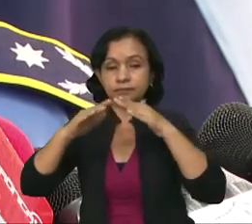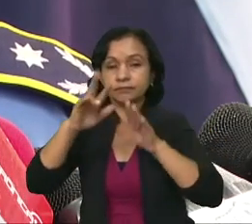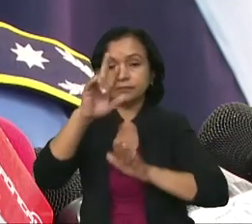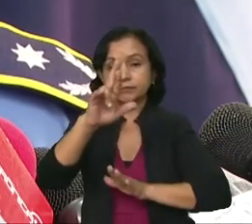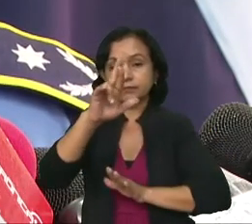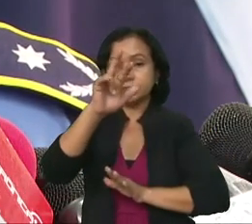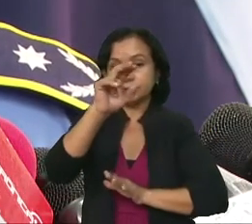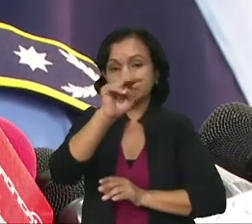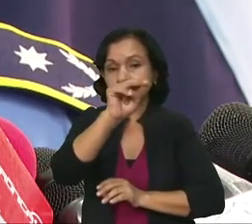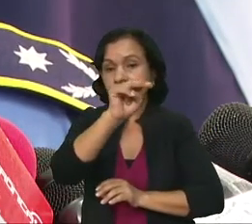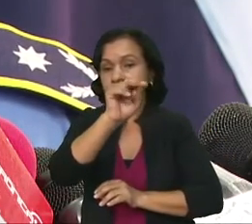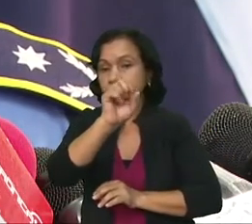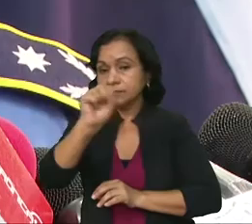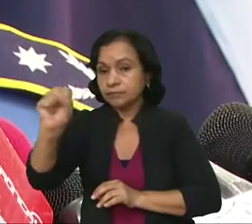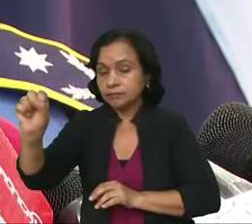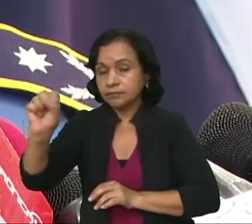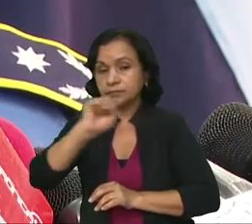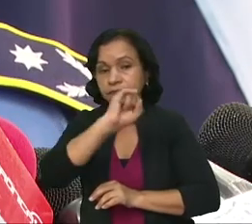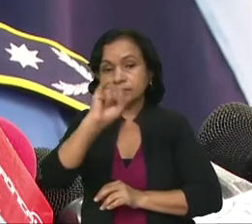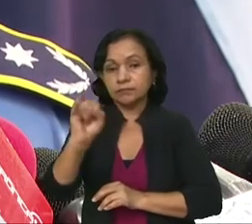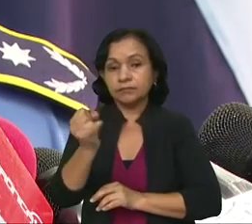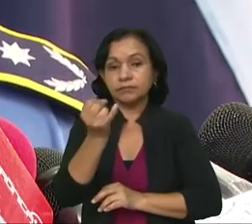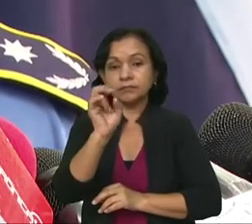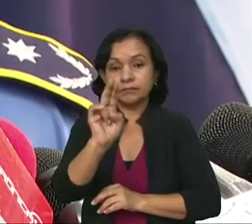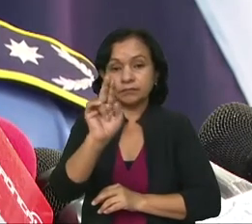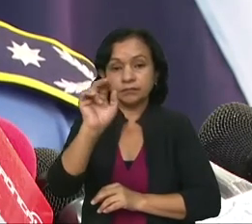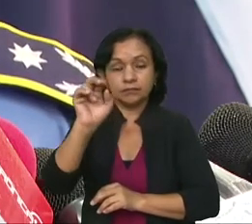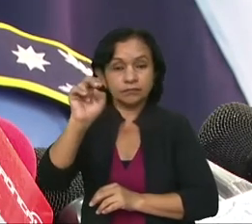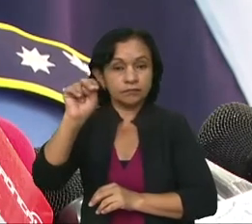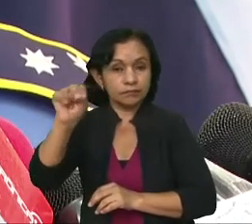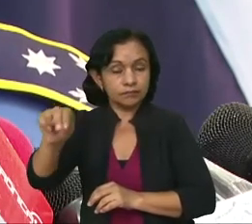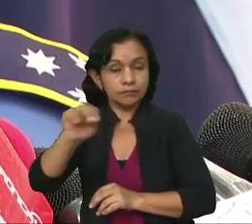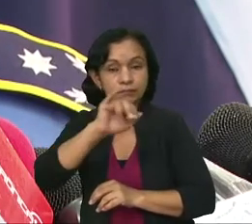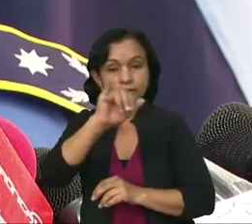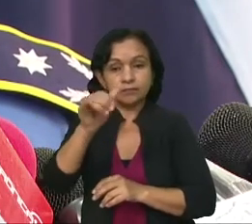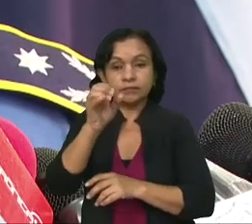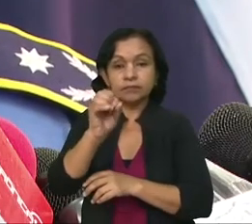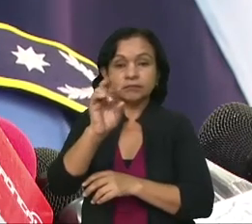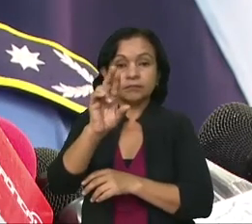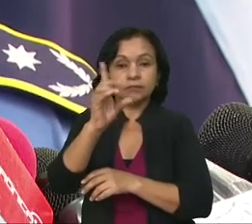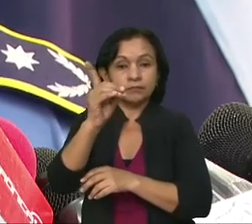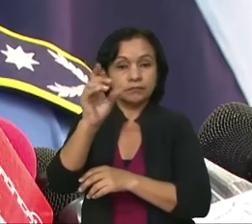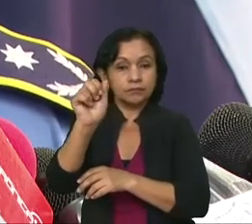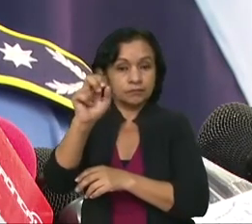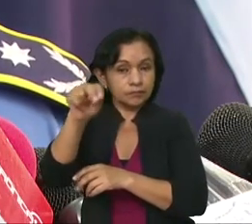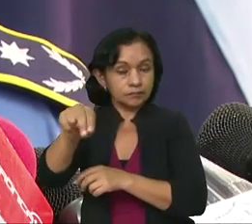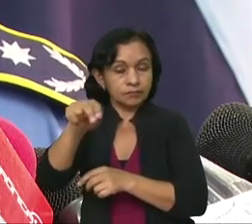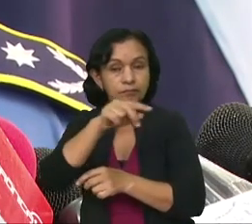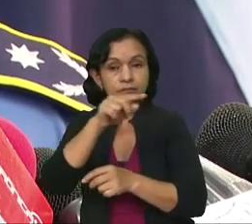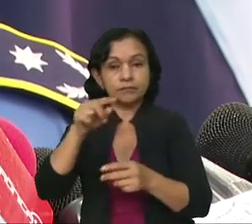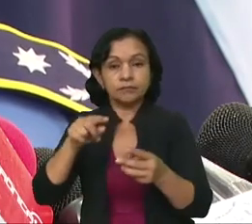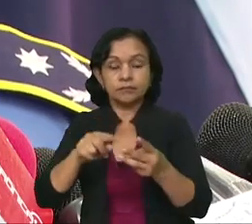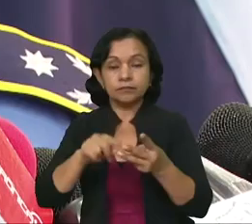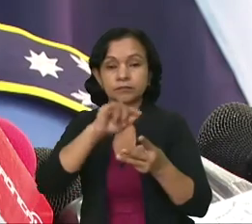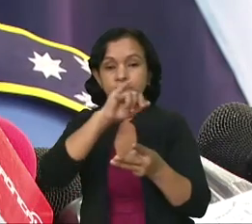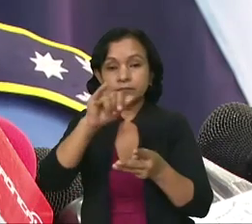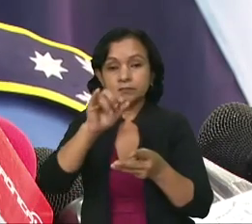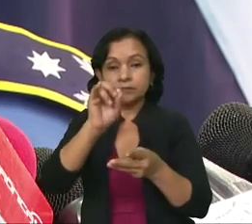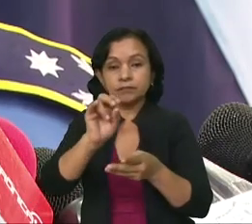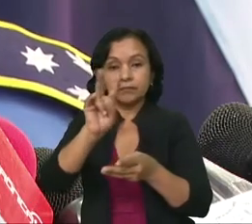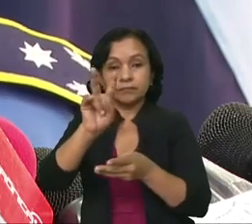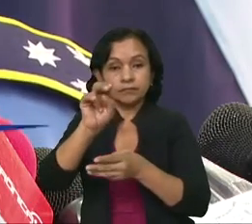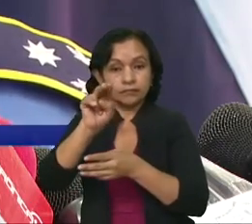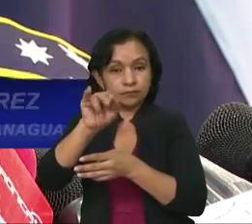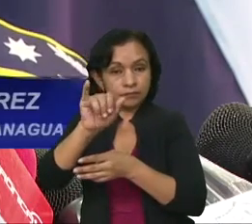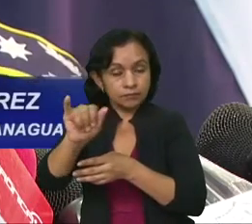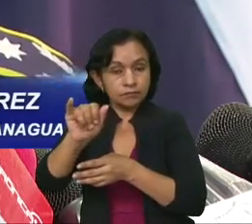de la Costa Caribe Sur, Juan Antonio Romero López, Jordan Azarías Salazar Calderón y Giovanni Rocha